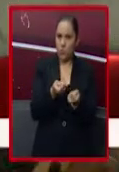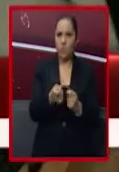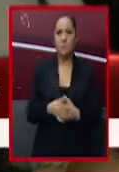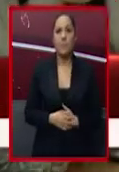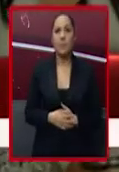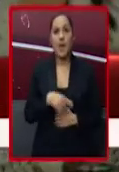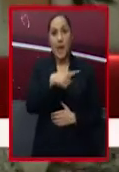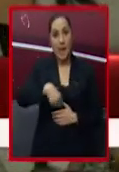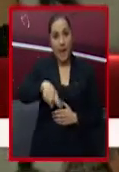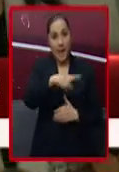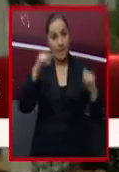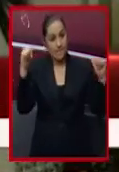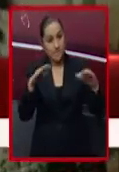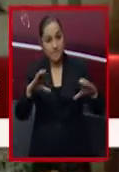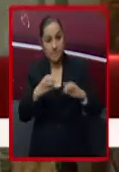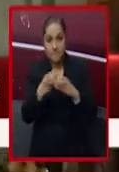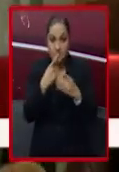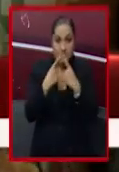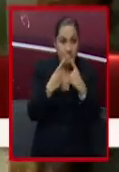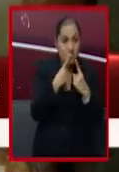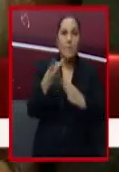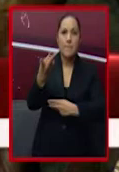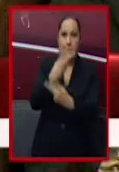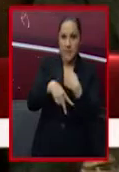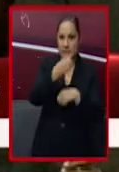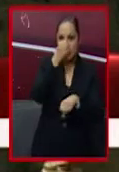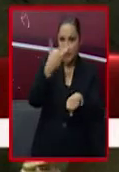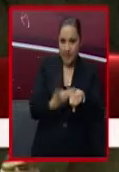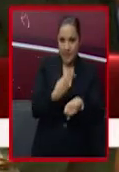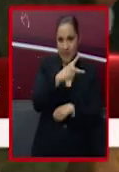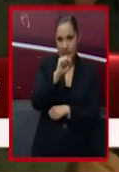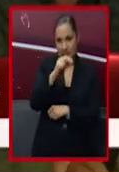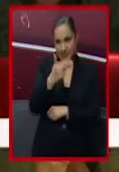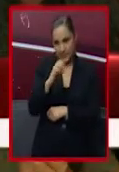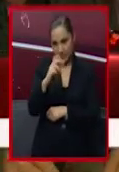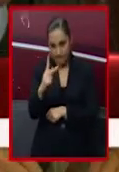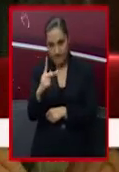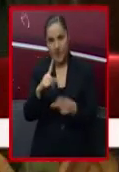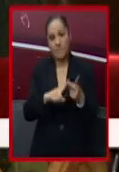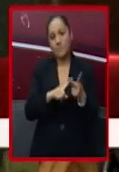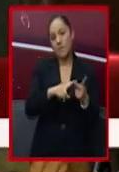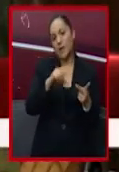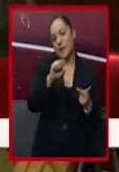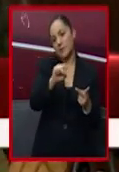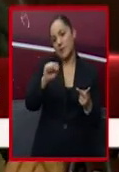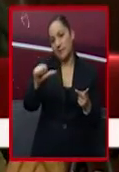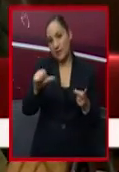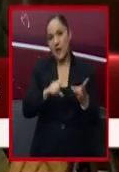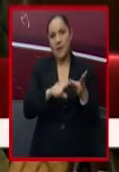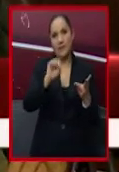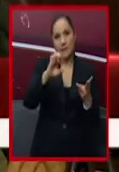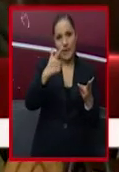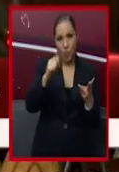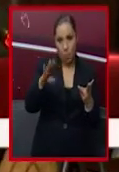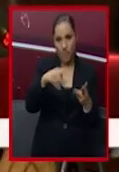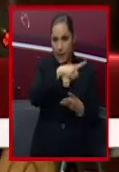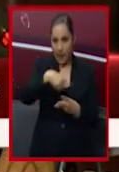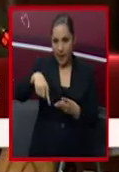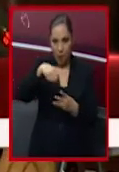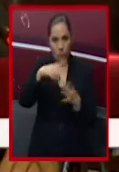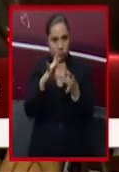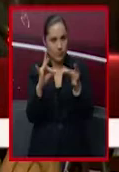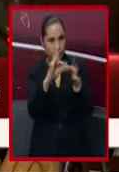Bueno, esta jornada acudieron los titulares de las Secretarías de Hacienda, Salud y Gobernación, quienes expusieron un diagnóstico del país en sus respectivas